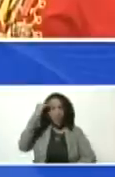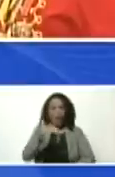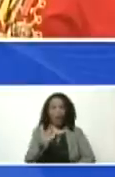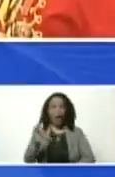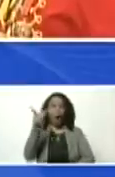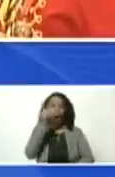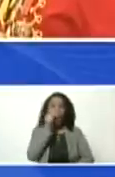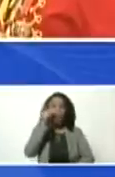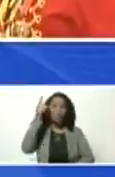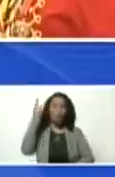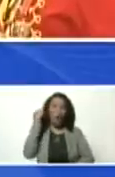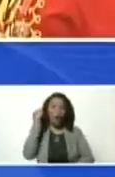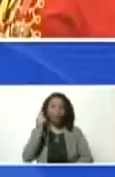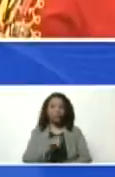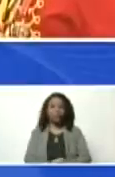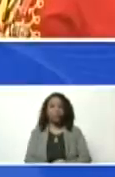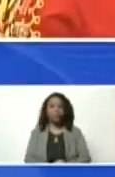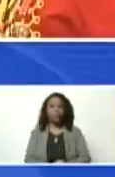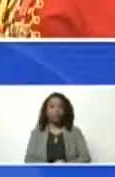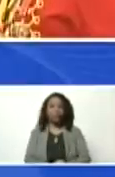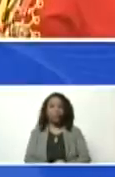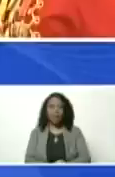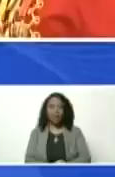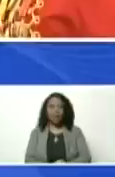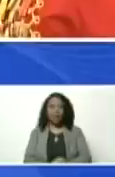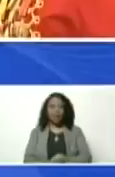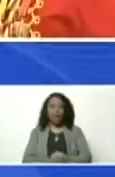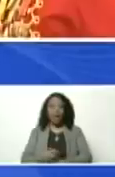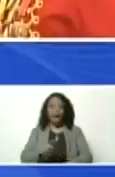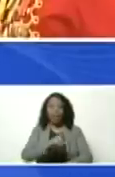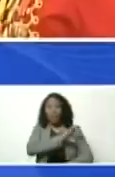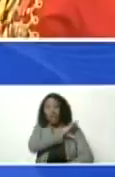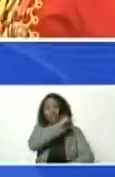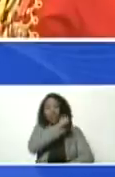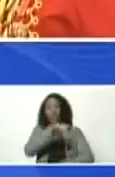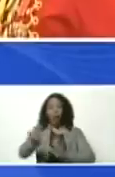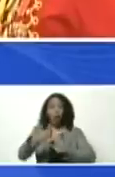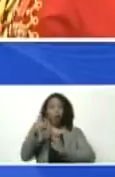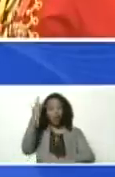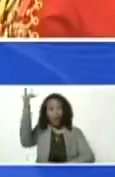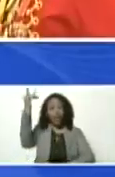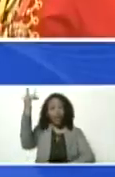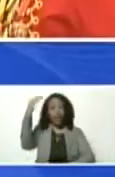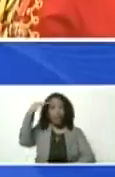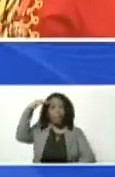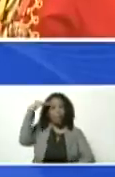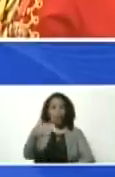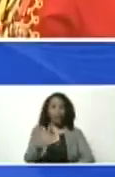hombres y mujeres de la Dirección de Contrainteligencia Militar,